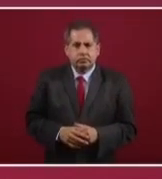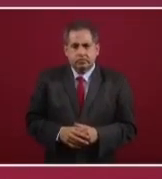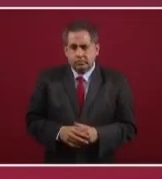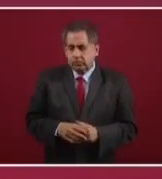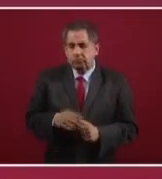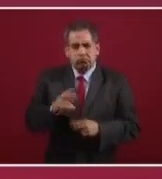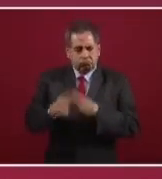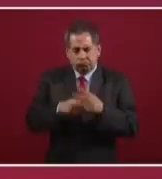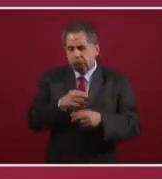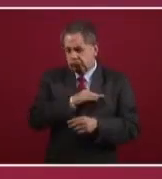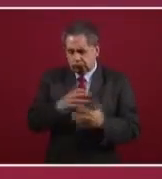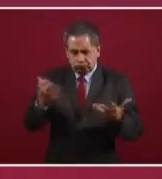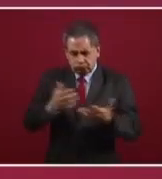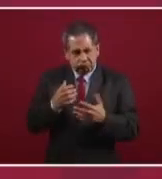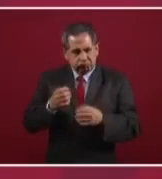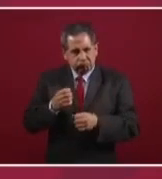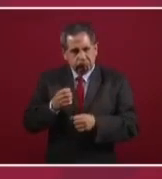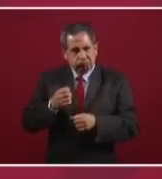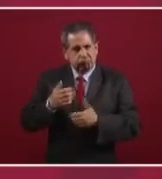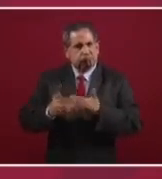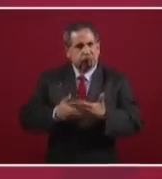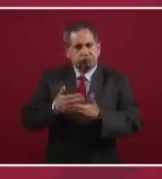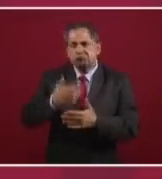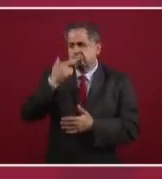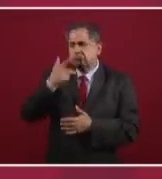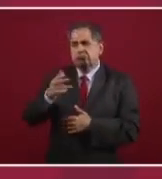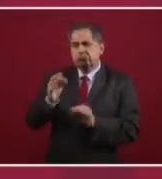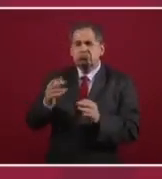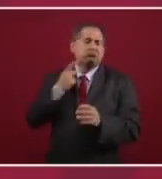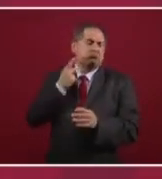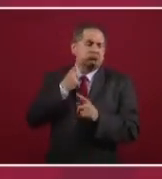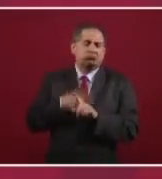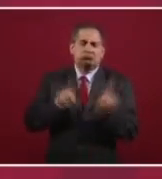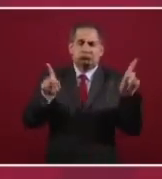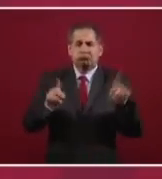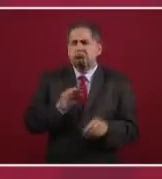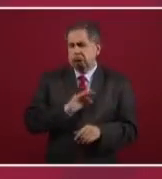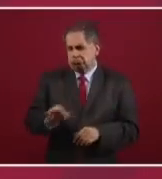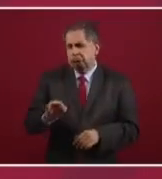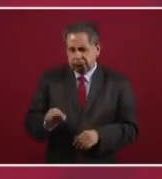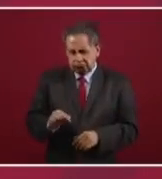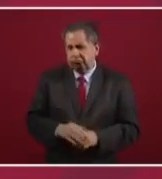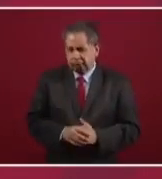llevar a la práctica una política diferente,